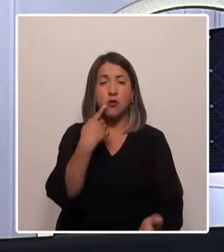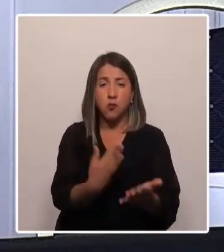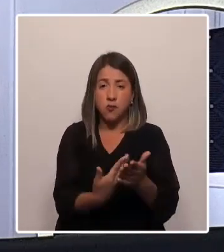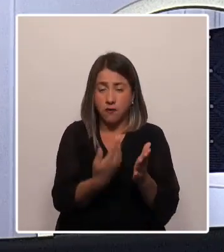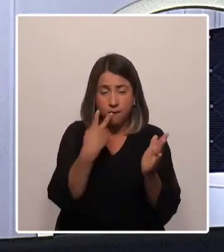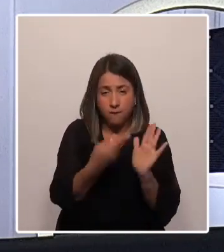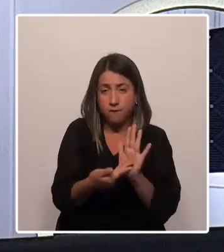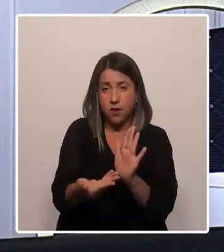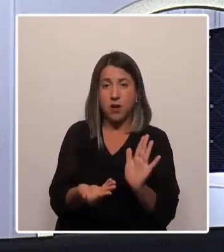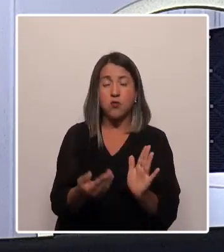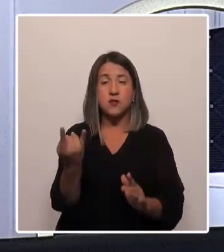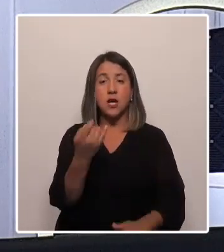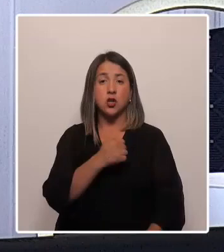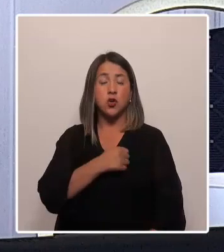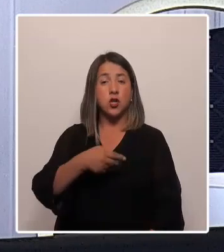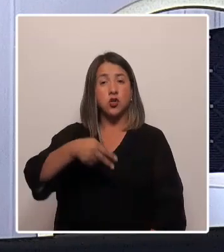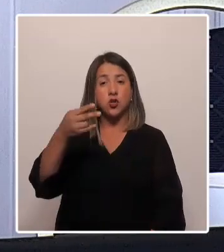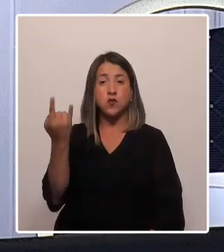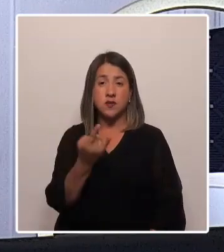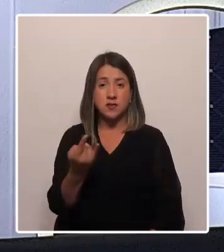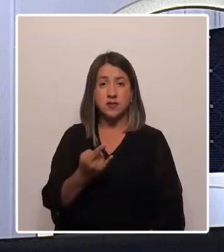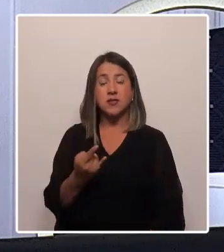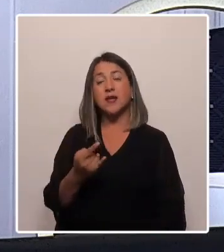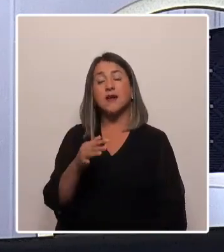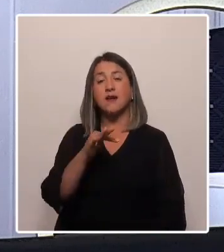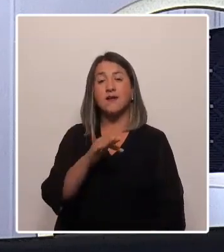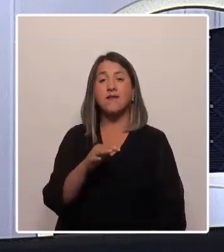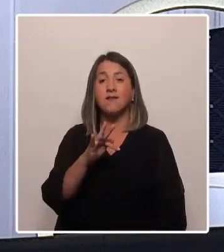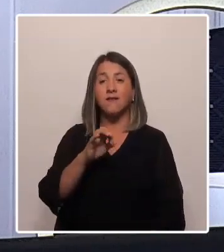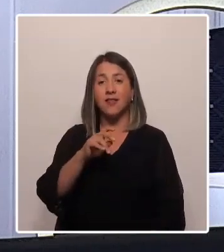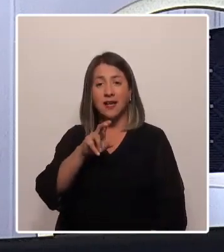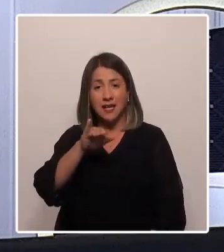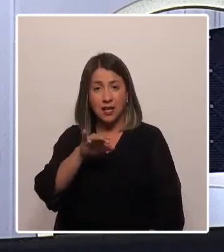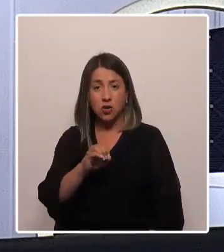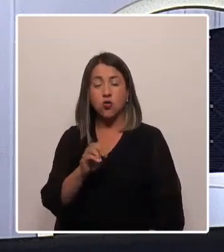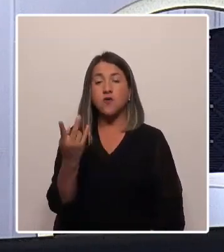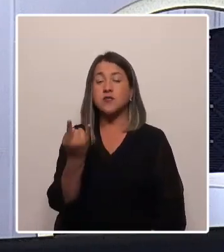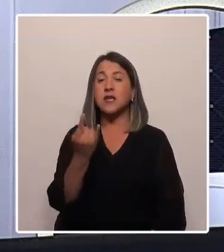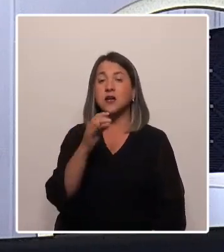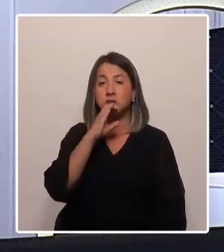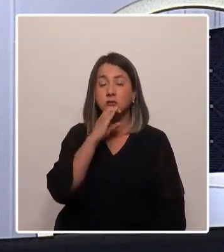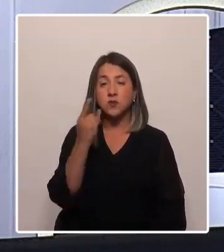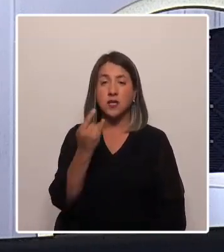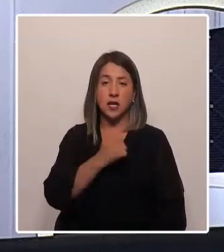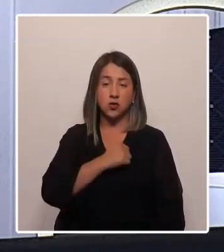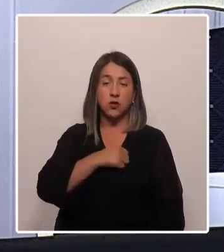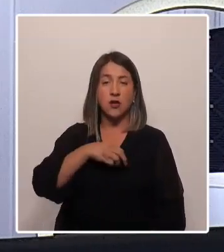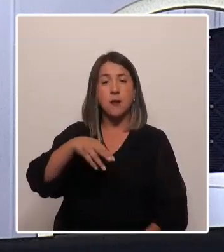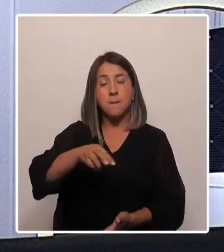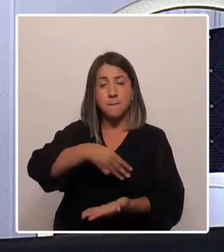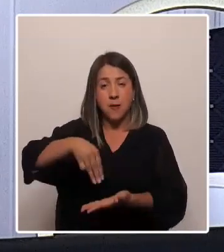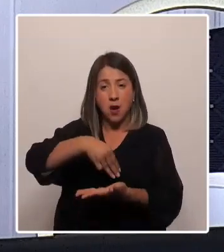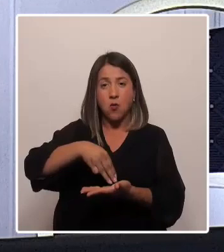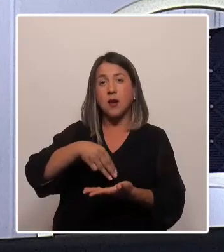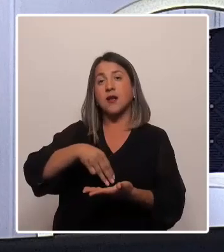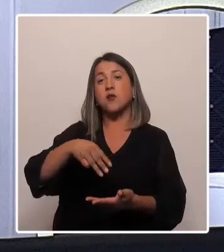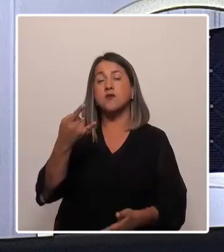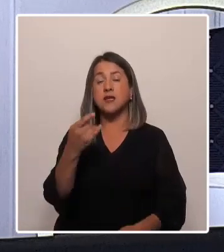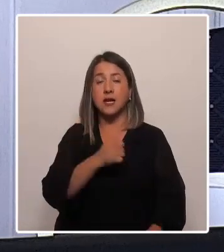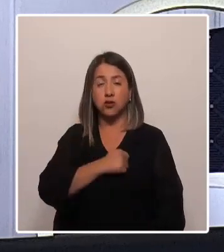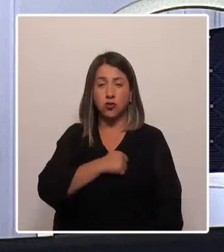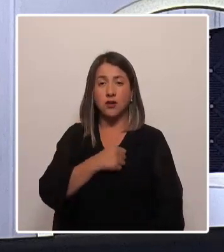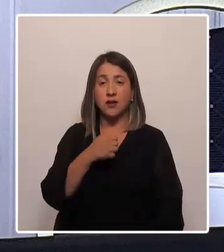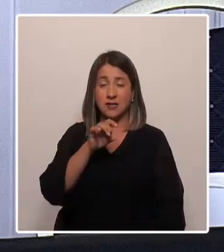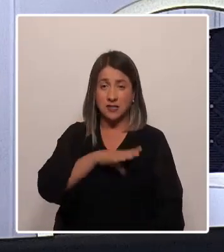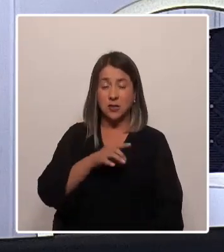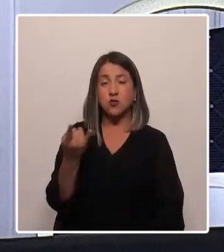Universidad Católica del Norte, Universidad Técnico Federico Santa María, Universidad de Concepción, Universidad Católica del Maule, Pontificia Universidad Católica de Chile, Universidad